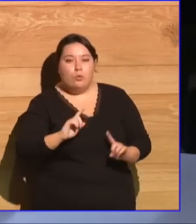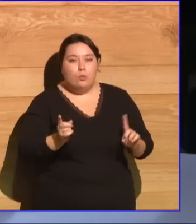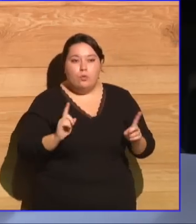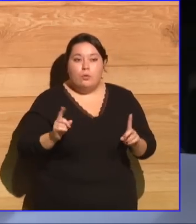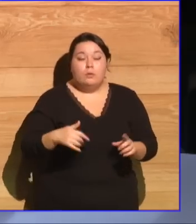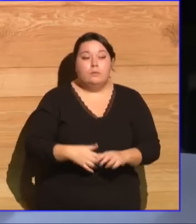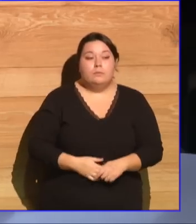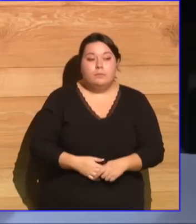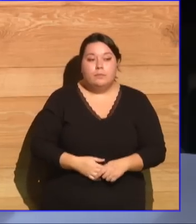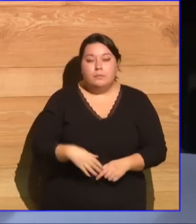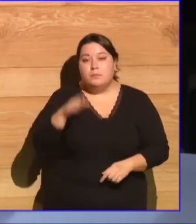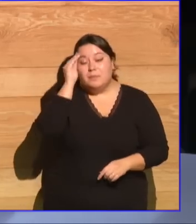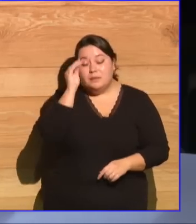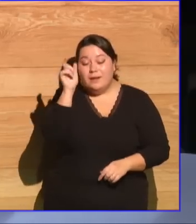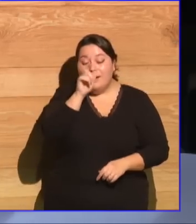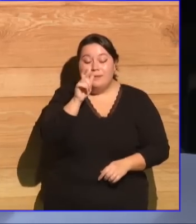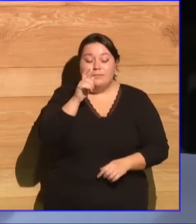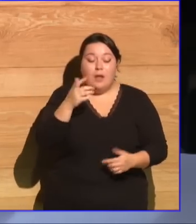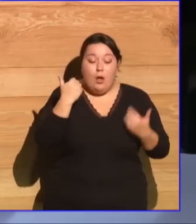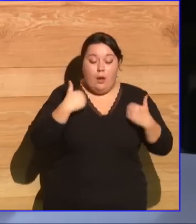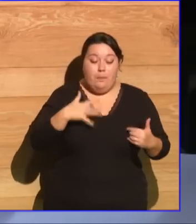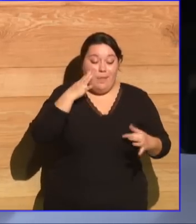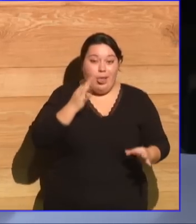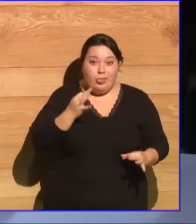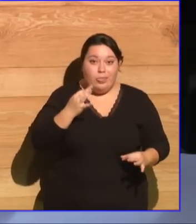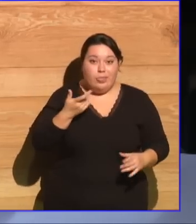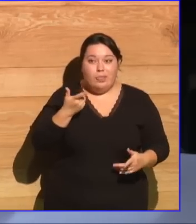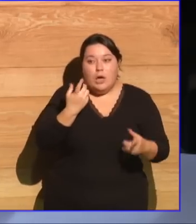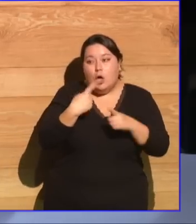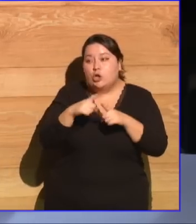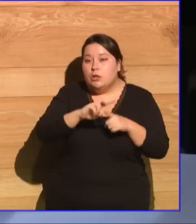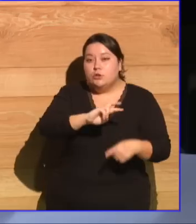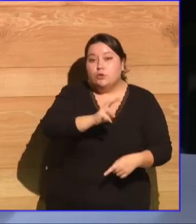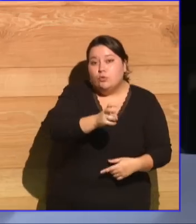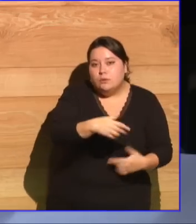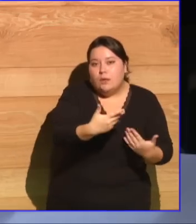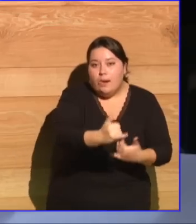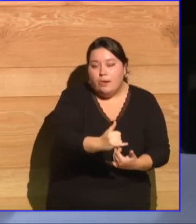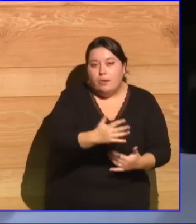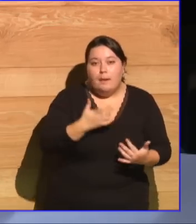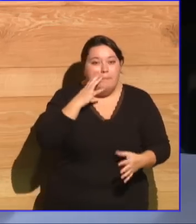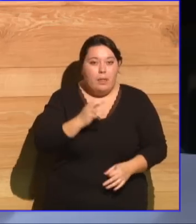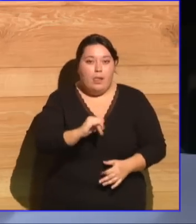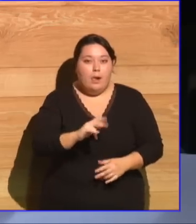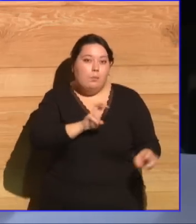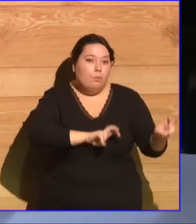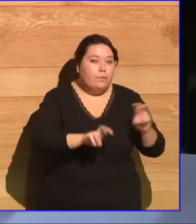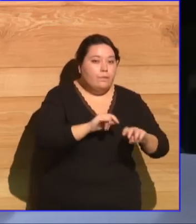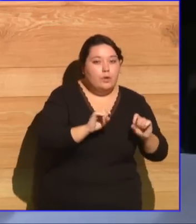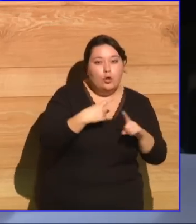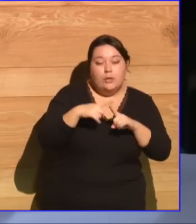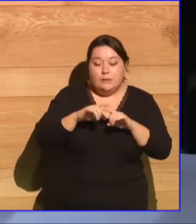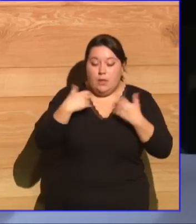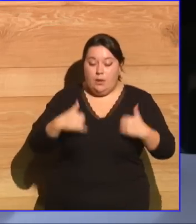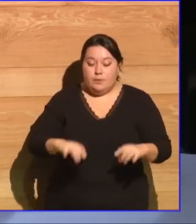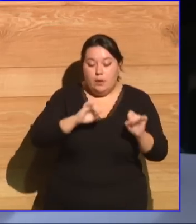que consideran que la verdad humana está en otros sitios y que la reflexión sobre los vericuetos y rincones y claroscuros del ser